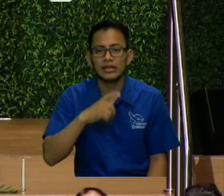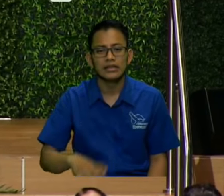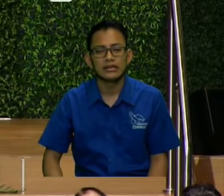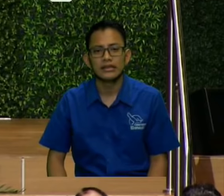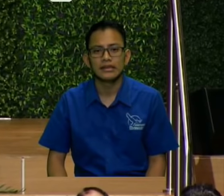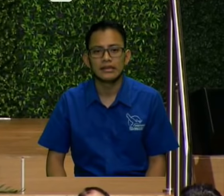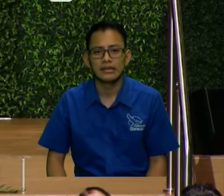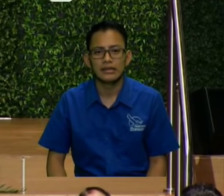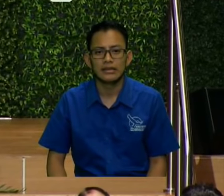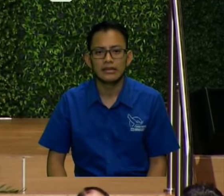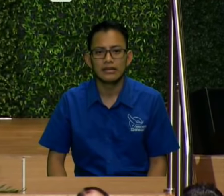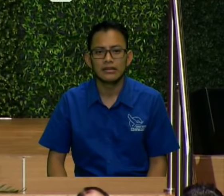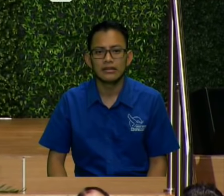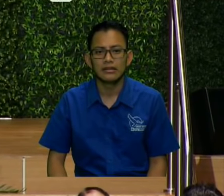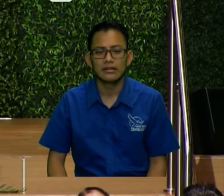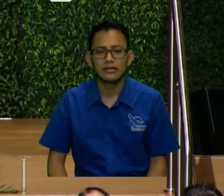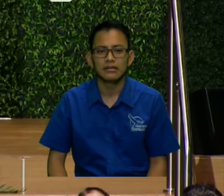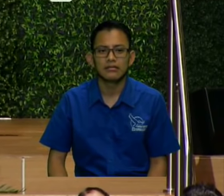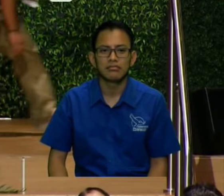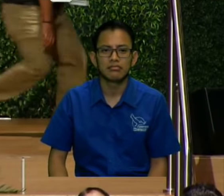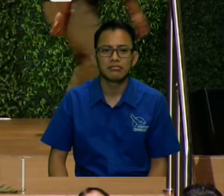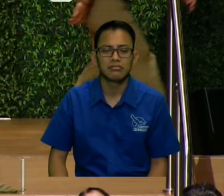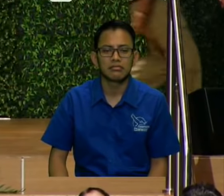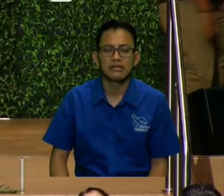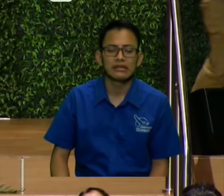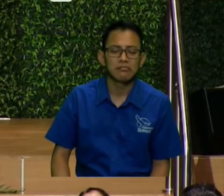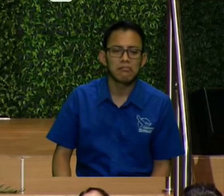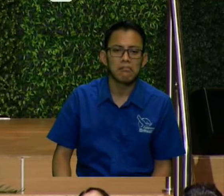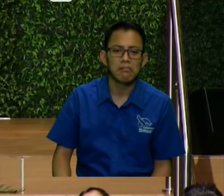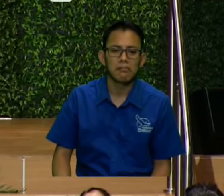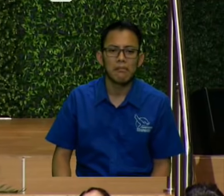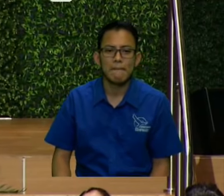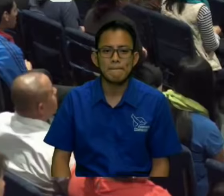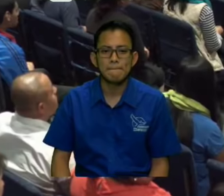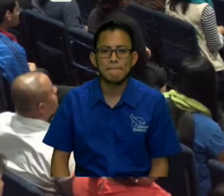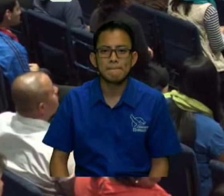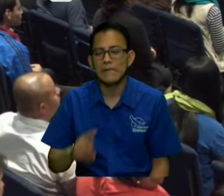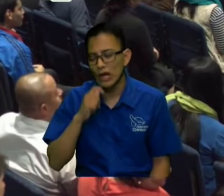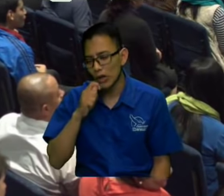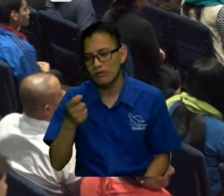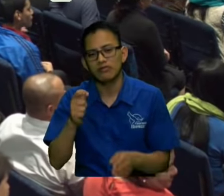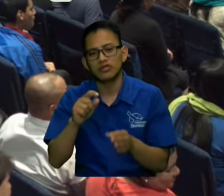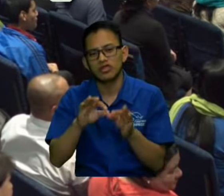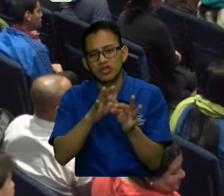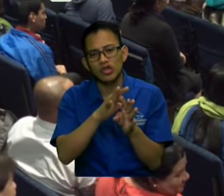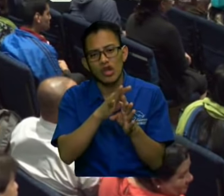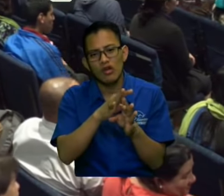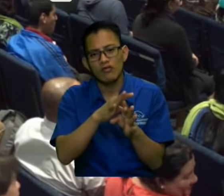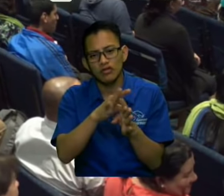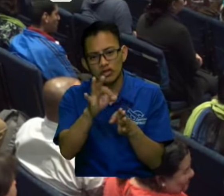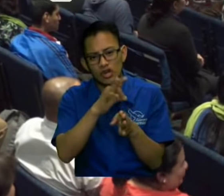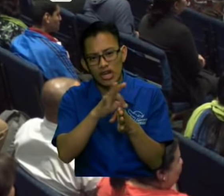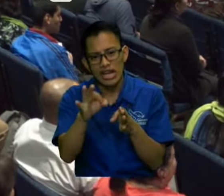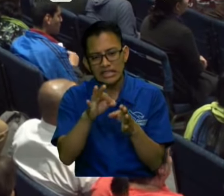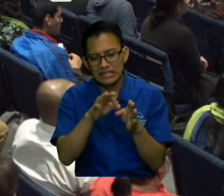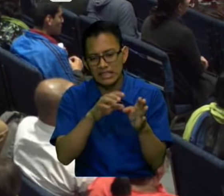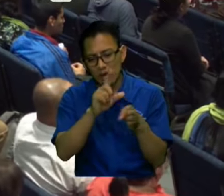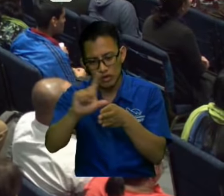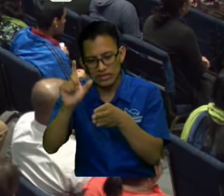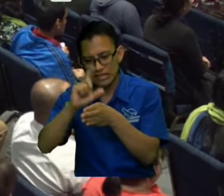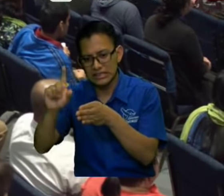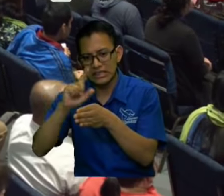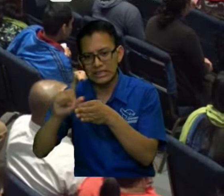tenemos que manejar bien esto, ¿verdad? Y si me hacen favor. Bueno. Yo quisiera hablarles a ustedes